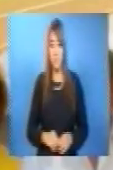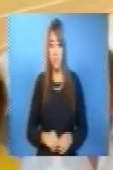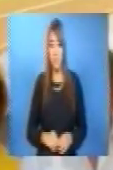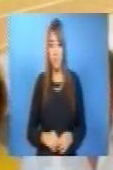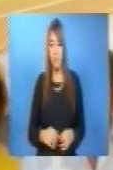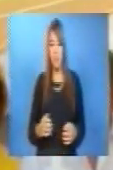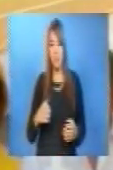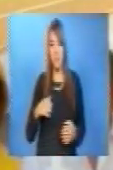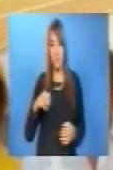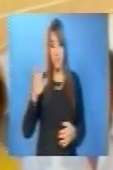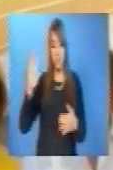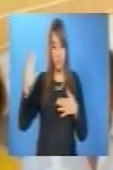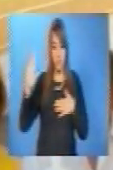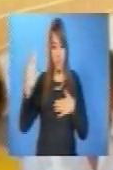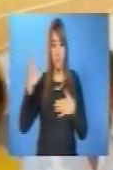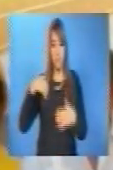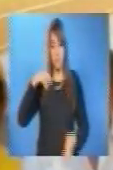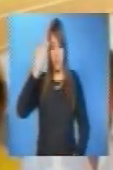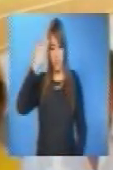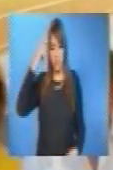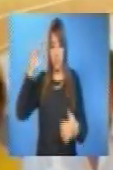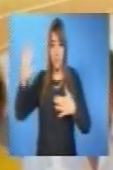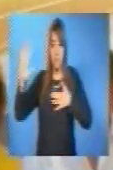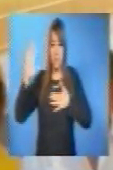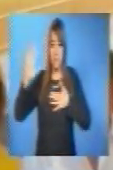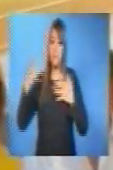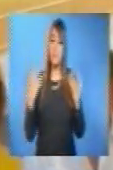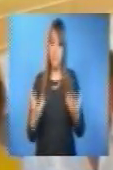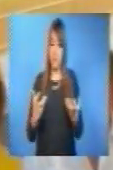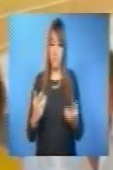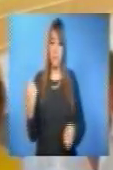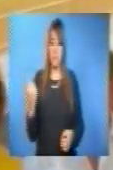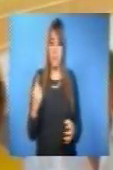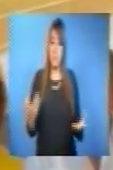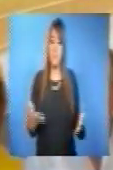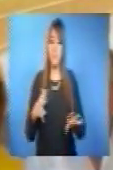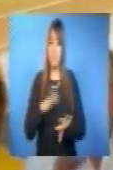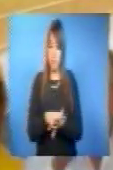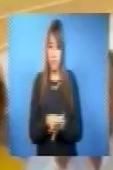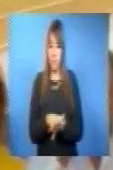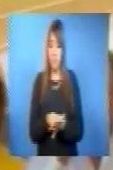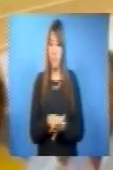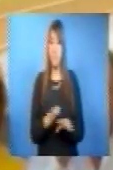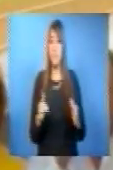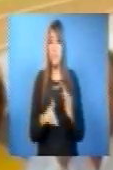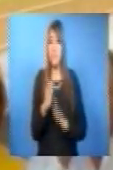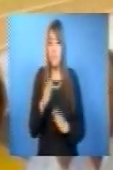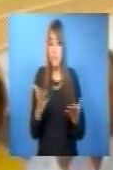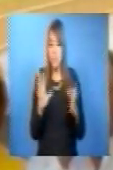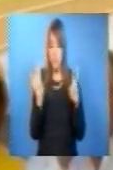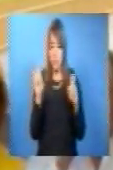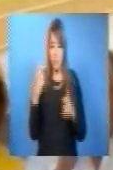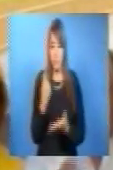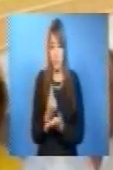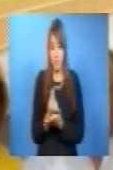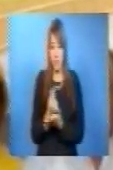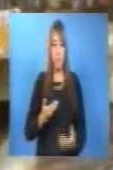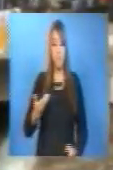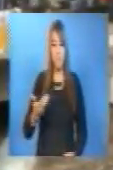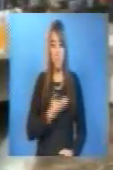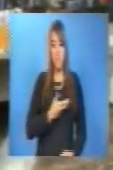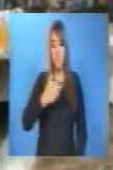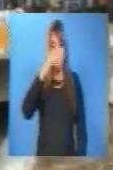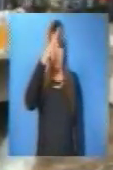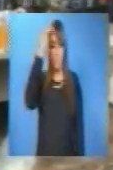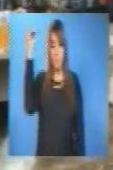tiene un gran compromiso, no solo con la integración, sino con la economía de nuestro país.